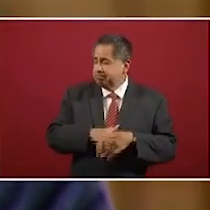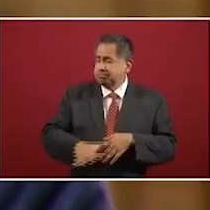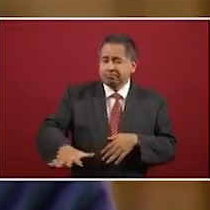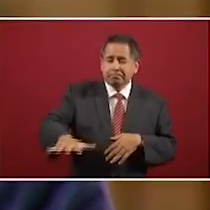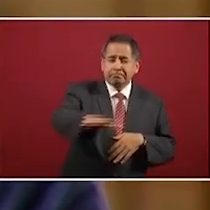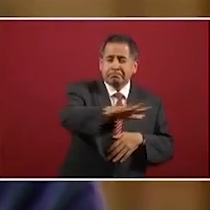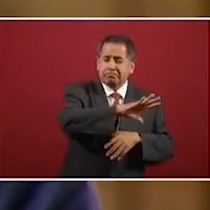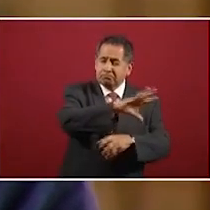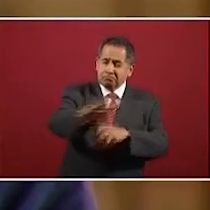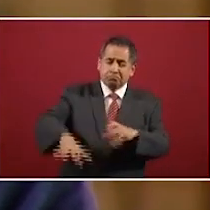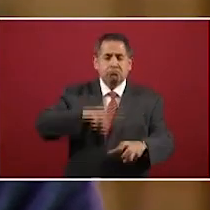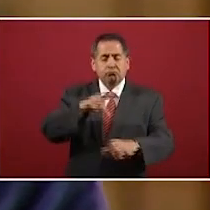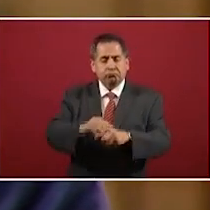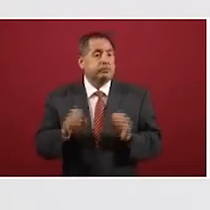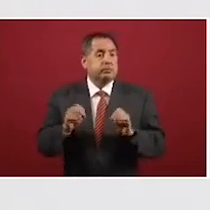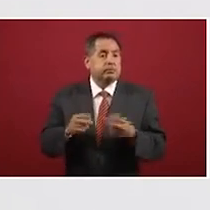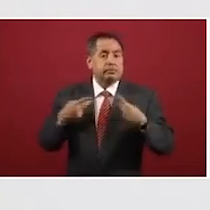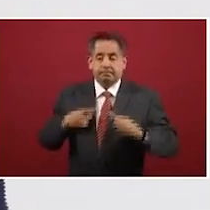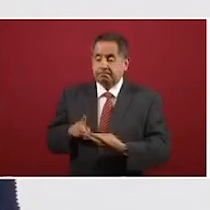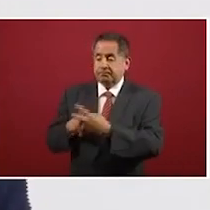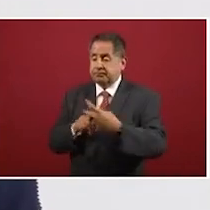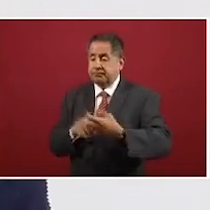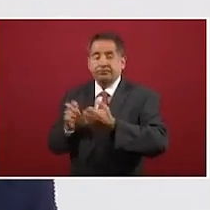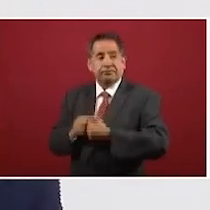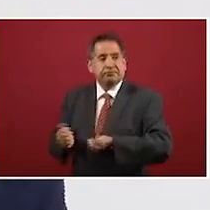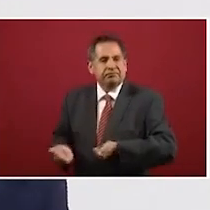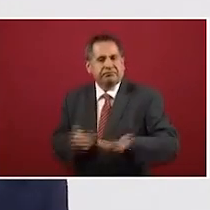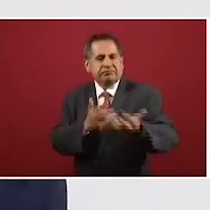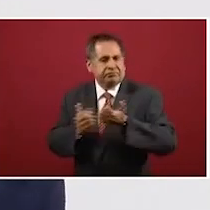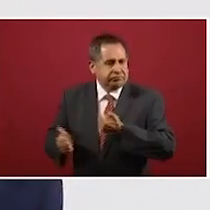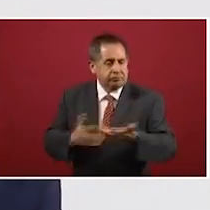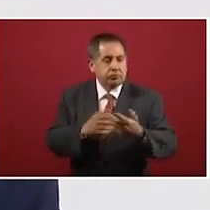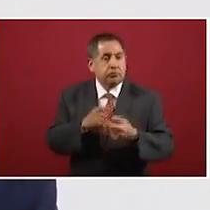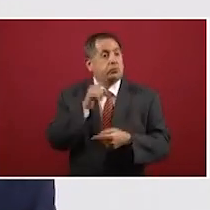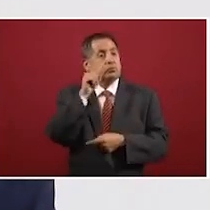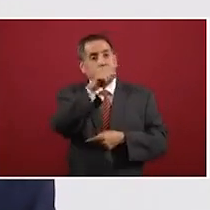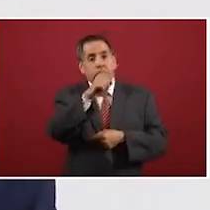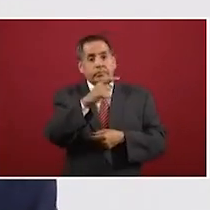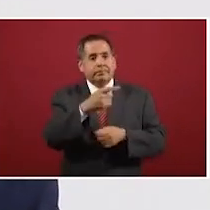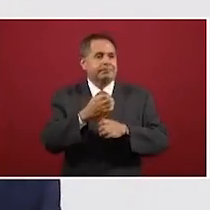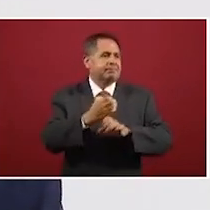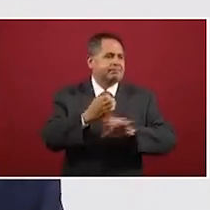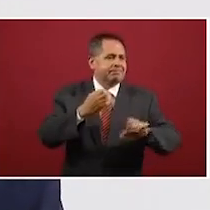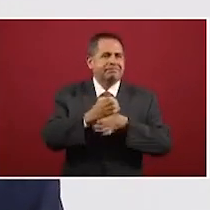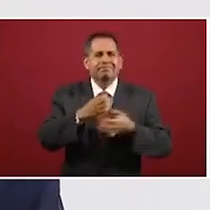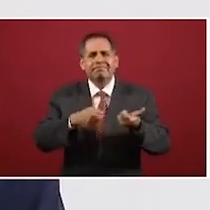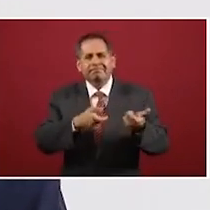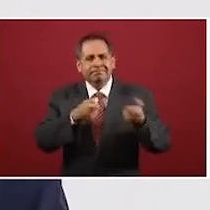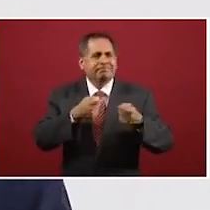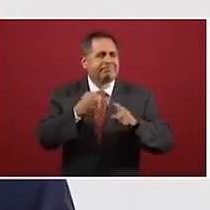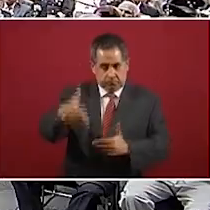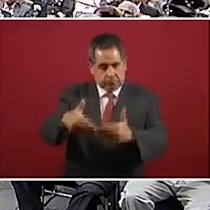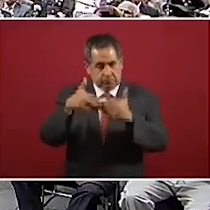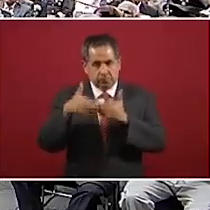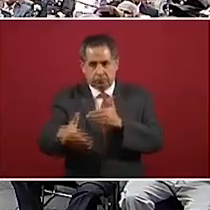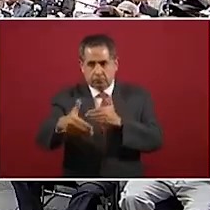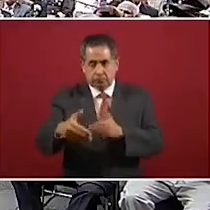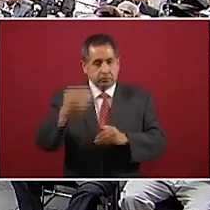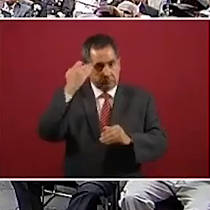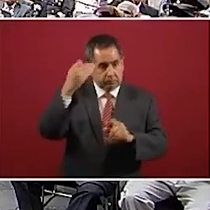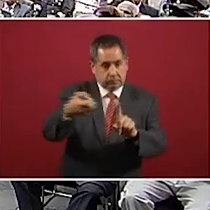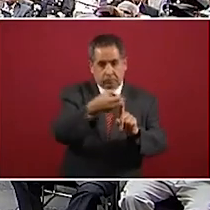con motivo de su primer informe de gobierno, durante el cual se refirió a los avances que en materia de cultura ha tenido su administración.